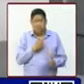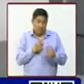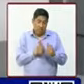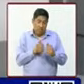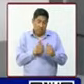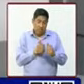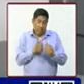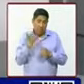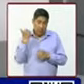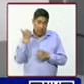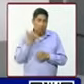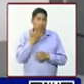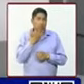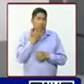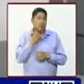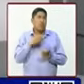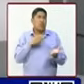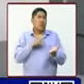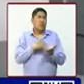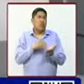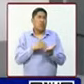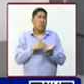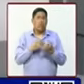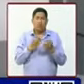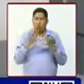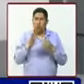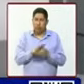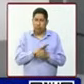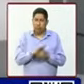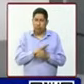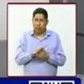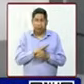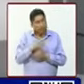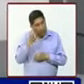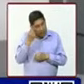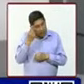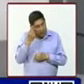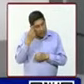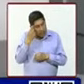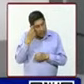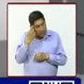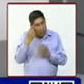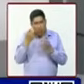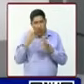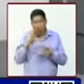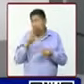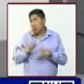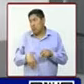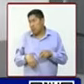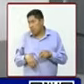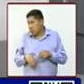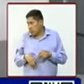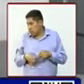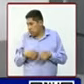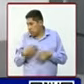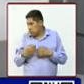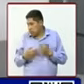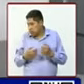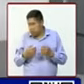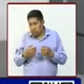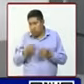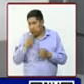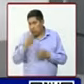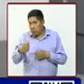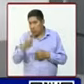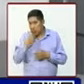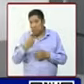minuto uno, y que los médicos, bueno, porque están muy ocupados, también se entiende, no han querido, no han podido tomar el